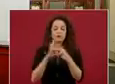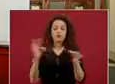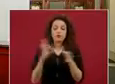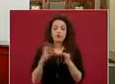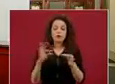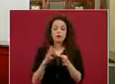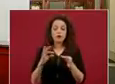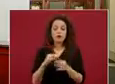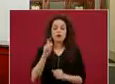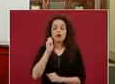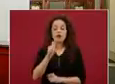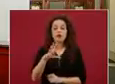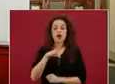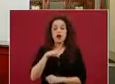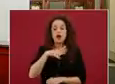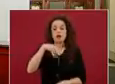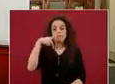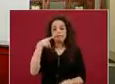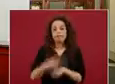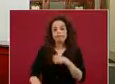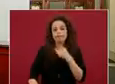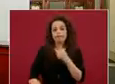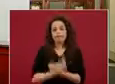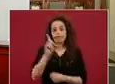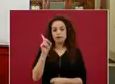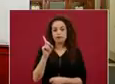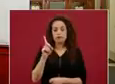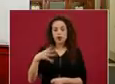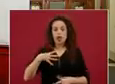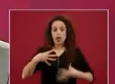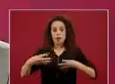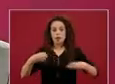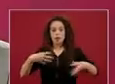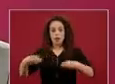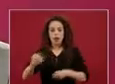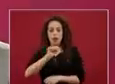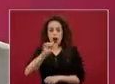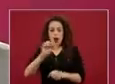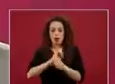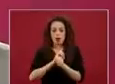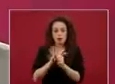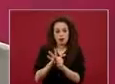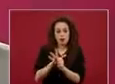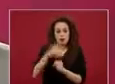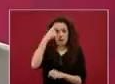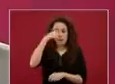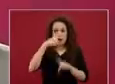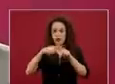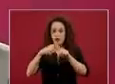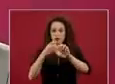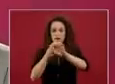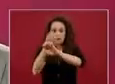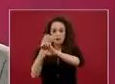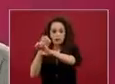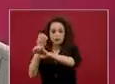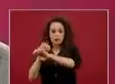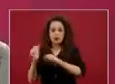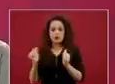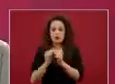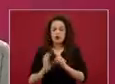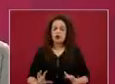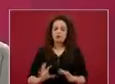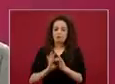guarda el riesgo de epidémico COVID para las entidades federativas, de acuerdo al semáforo de riesgo